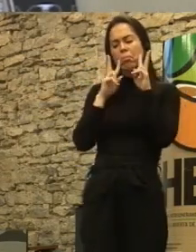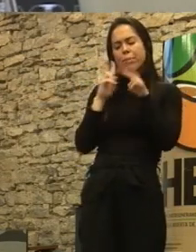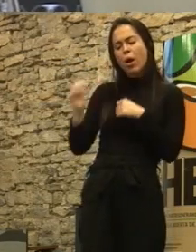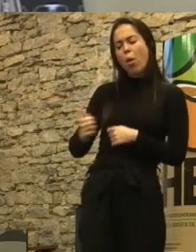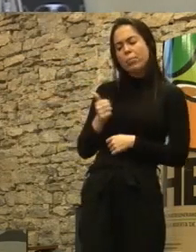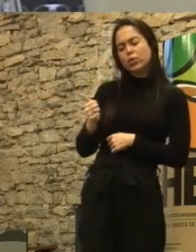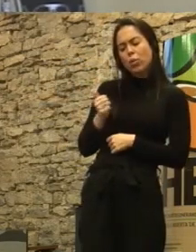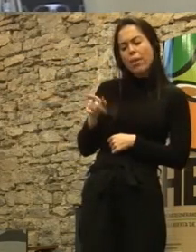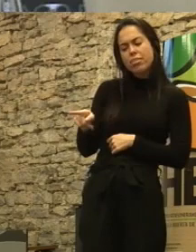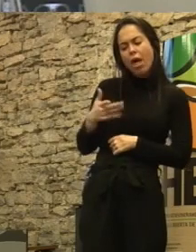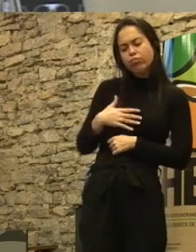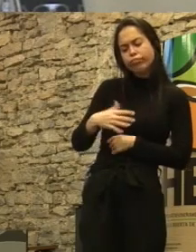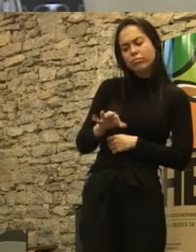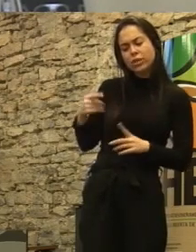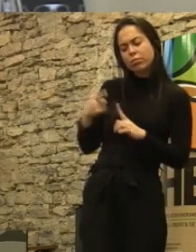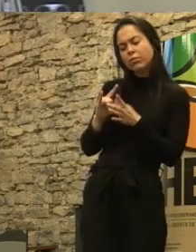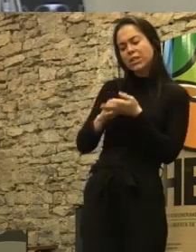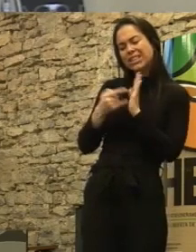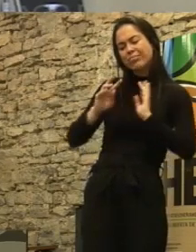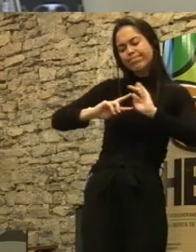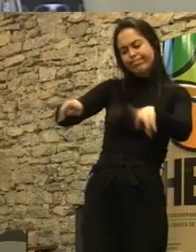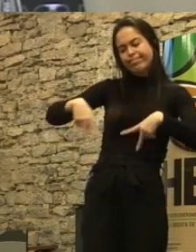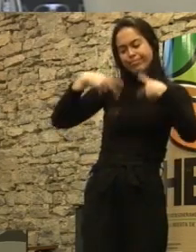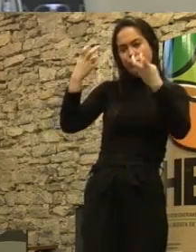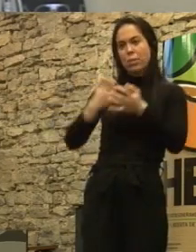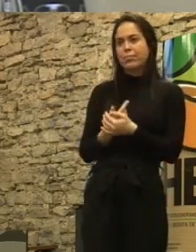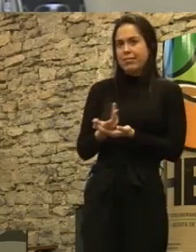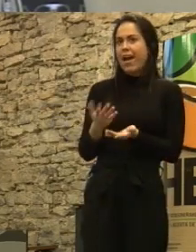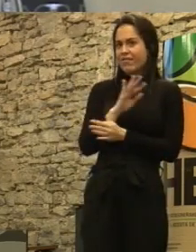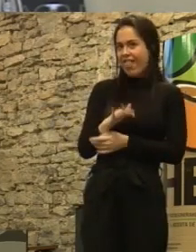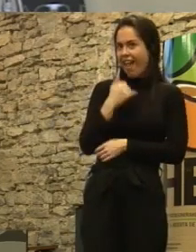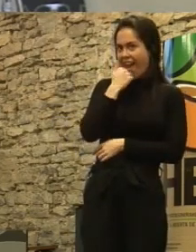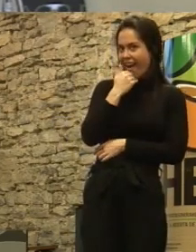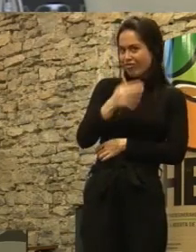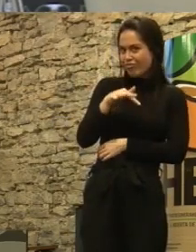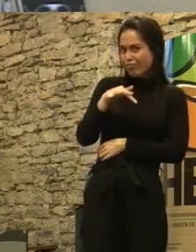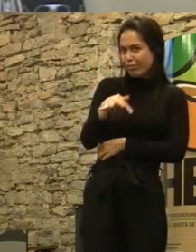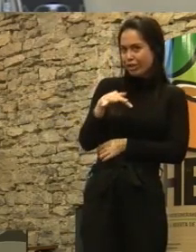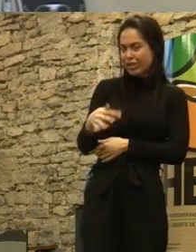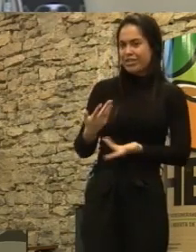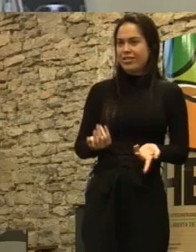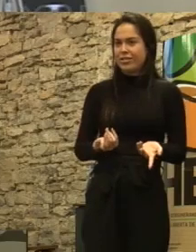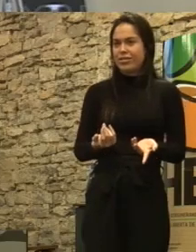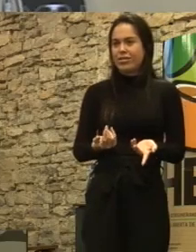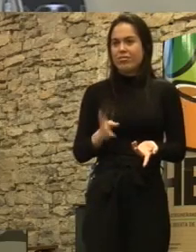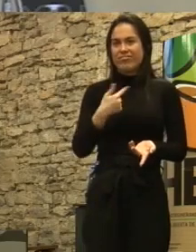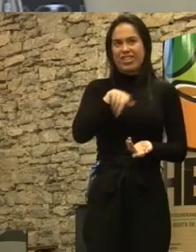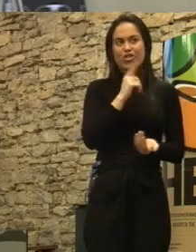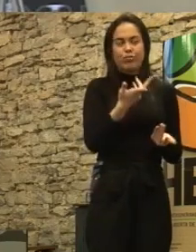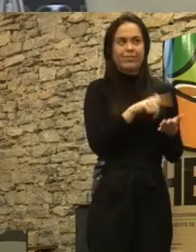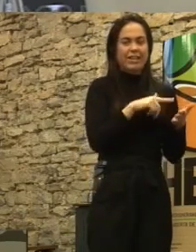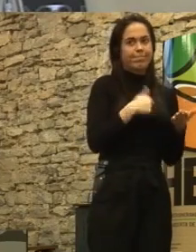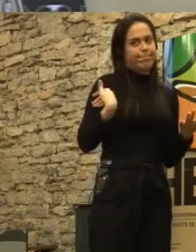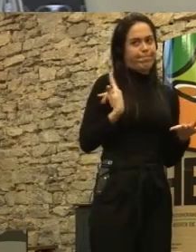oportunidad para mejorar lo existente, para hacer algo bueno de esta cosa diabólica que hemos llamado Airbnb.